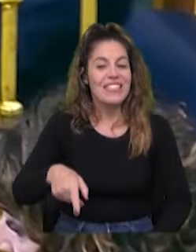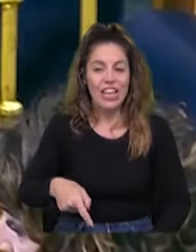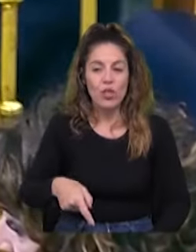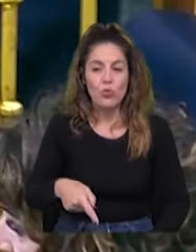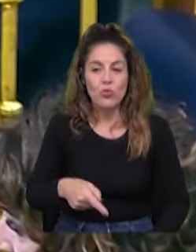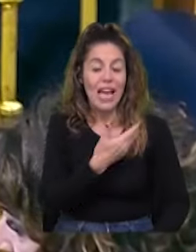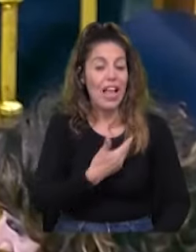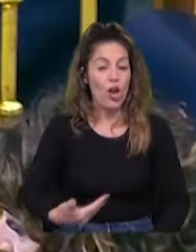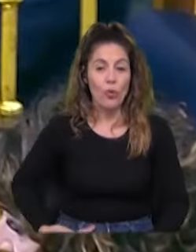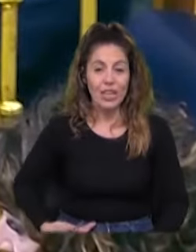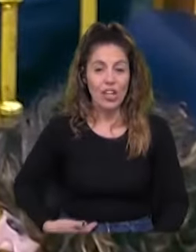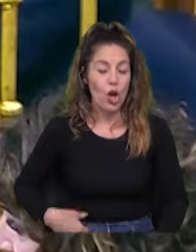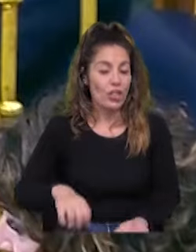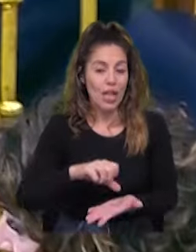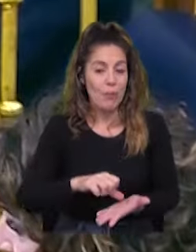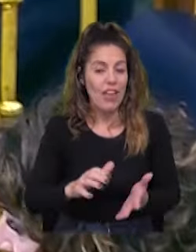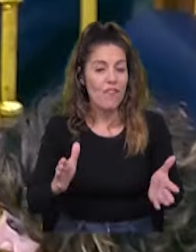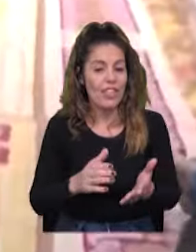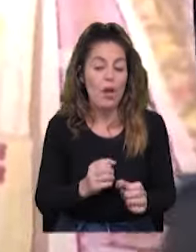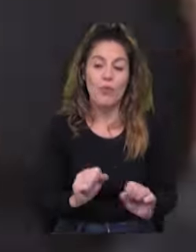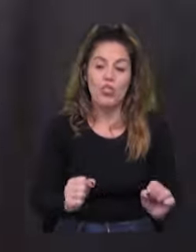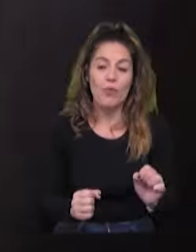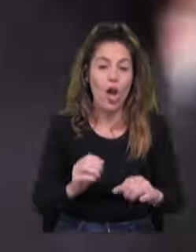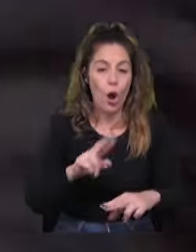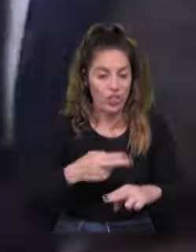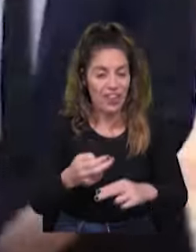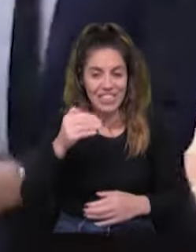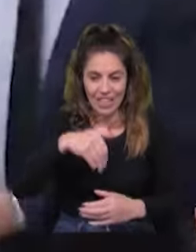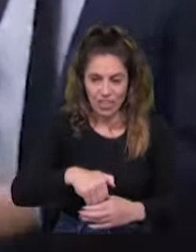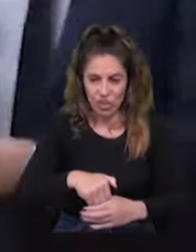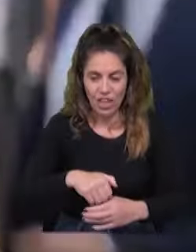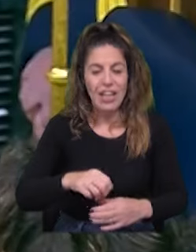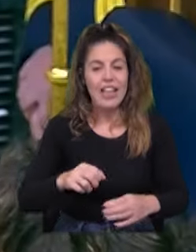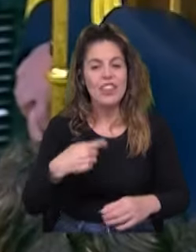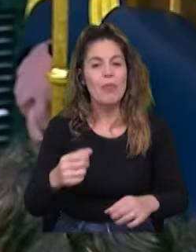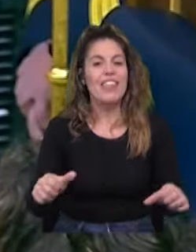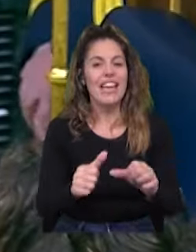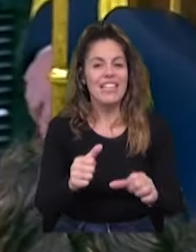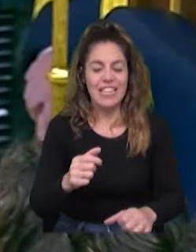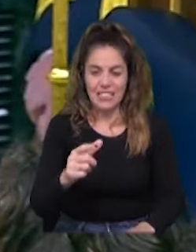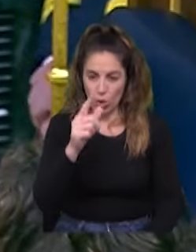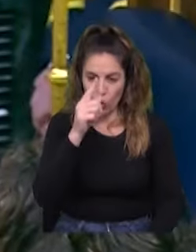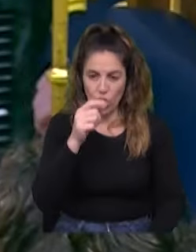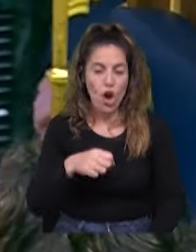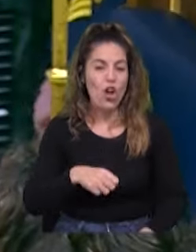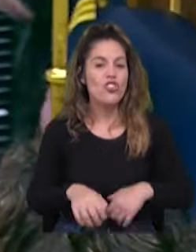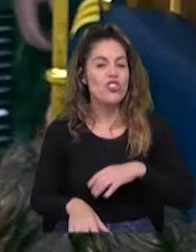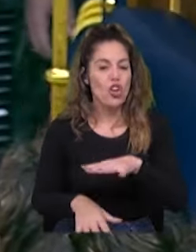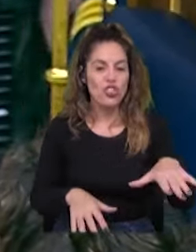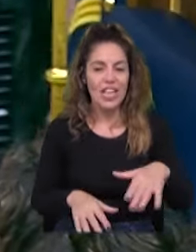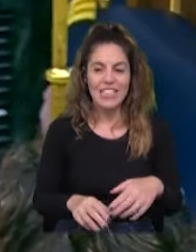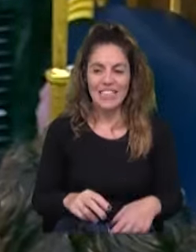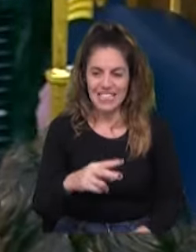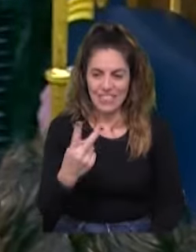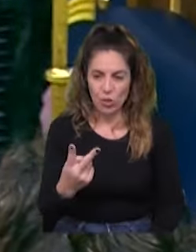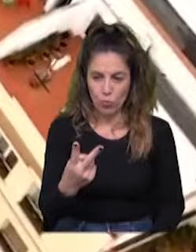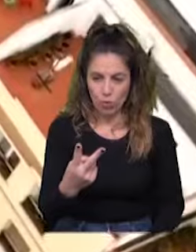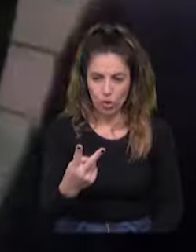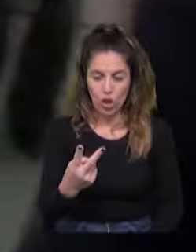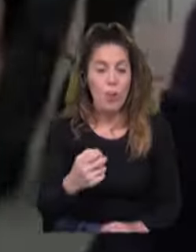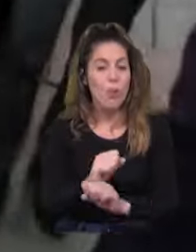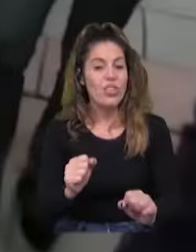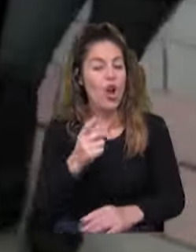gobierno en funciones y al país ante unas posibles nuevas elecciones luego de las realizadas en julio cuando los socialistas quedaron segundos detrás de la derecha pero